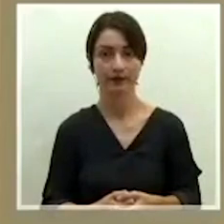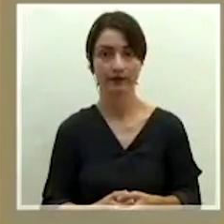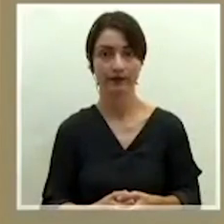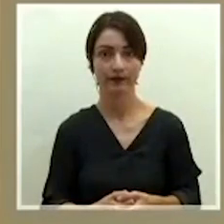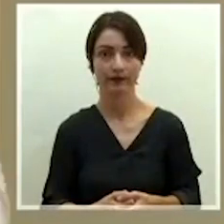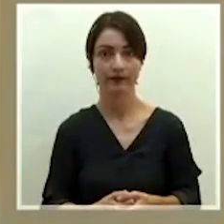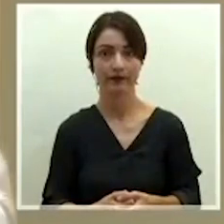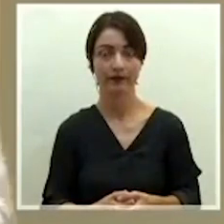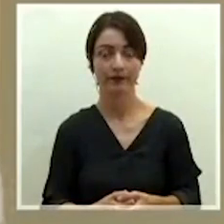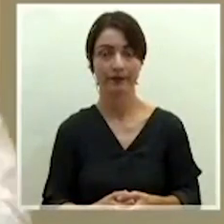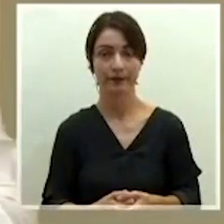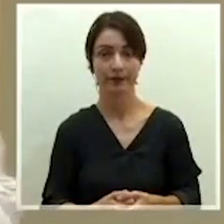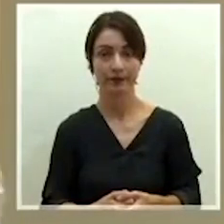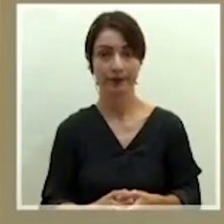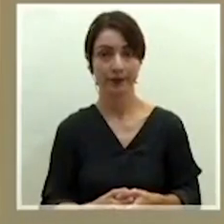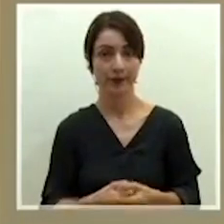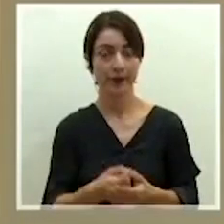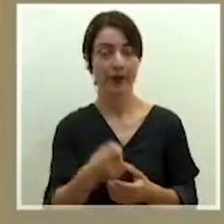Vamos a ver.